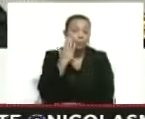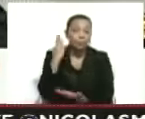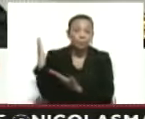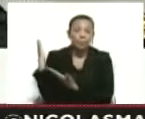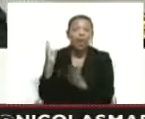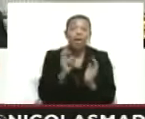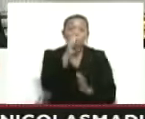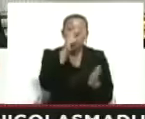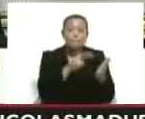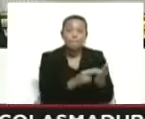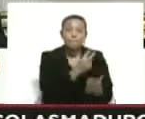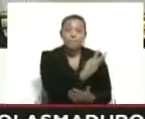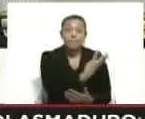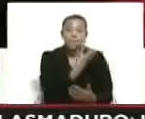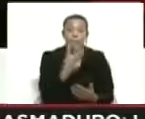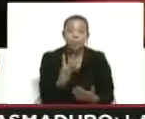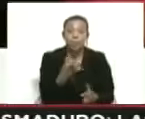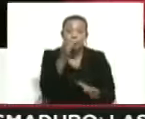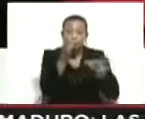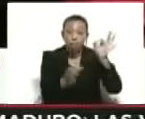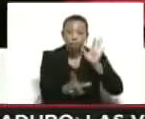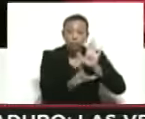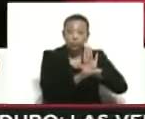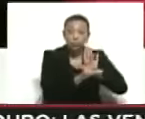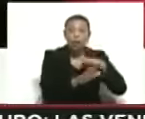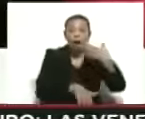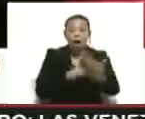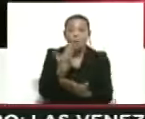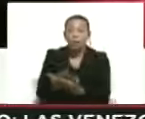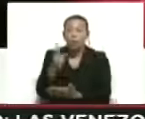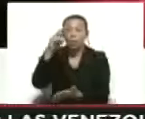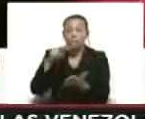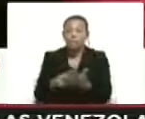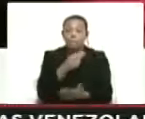el periodo legislativo